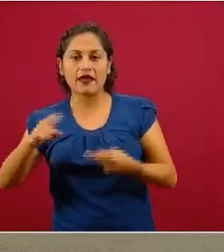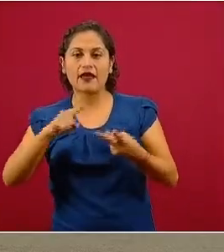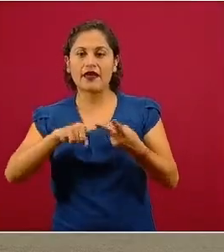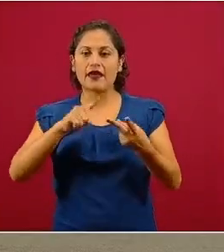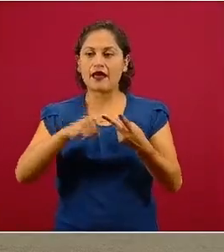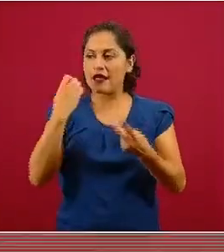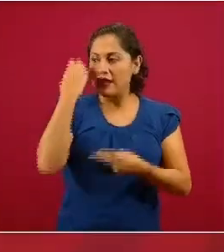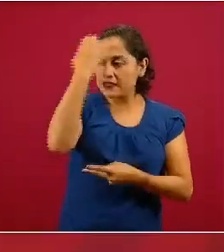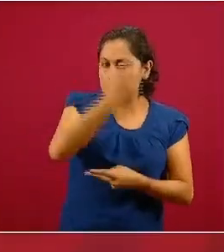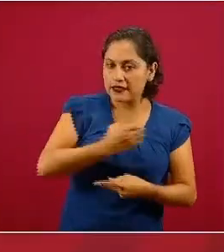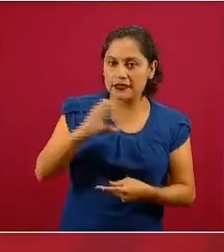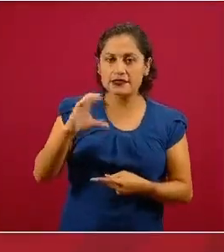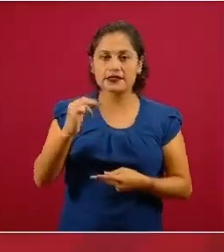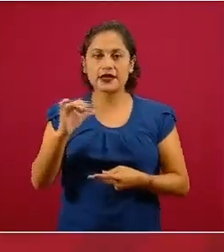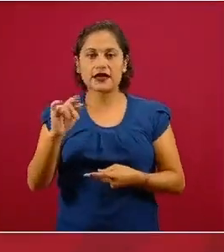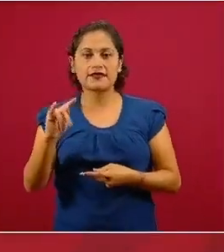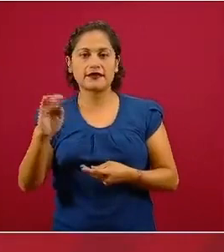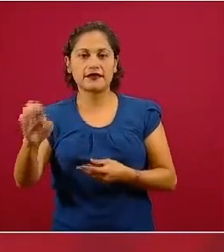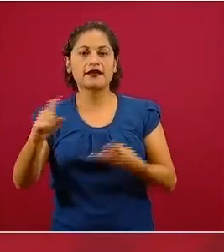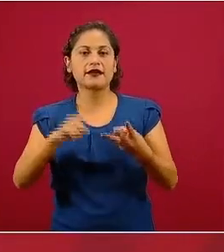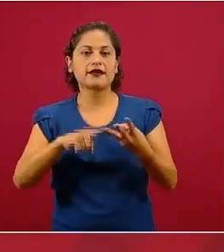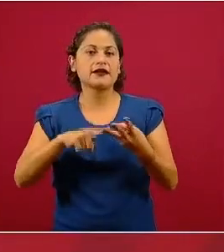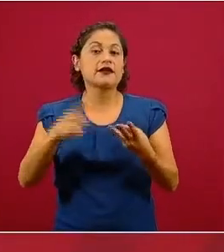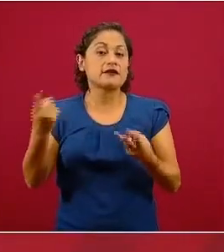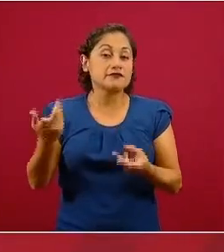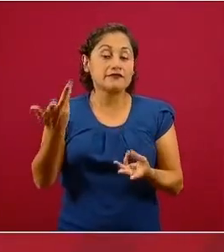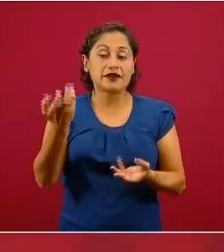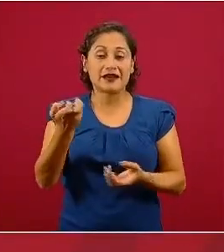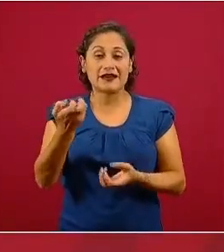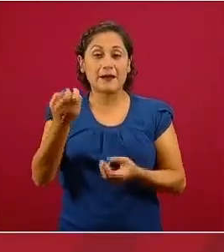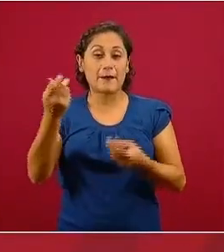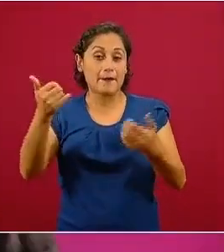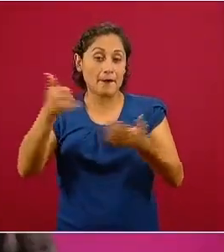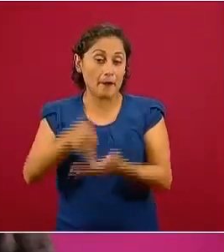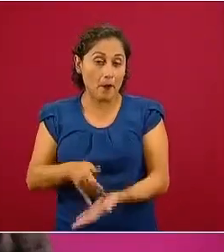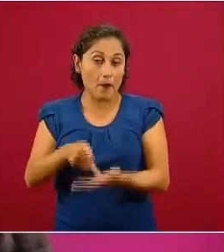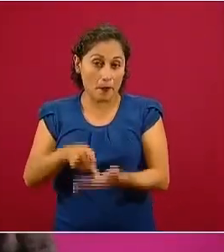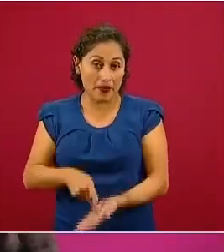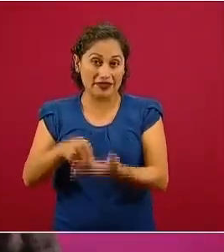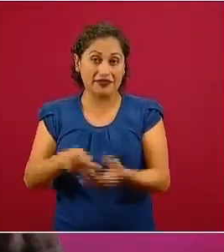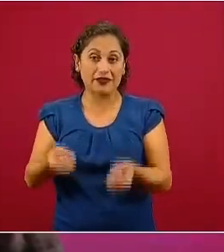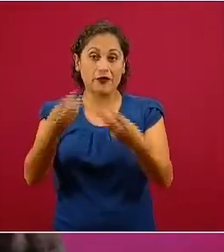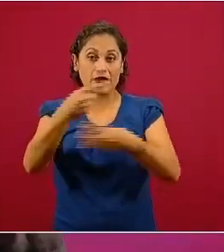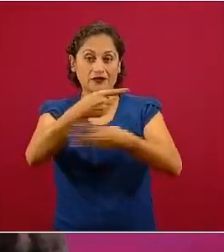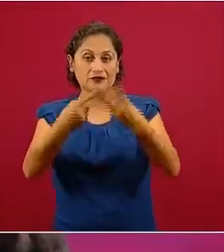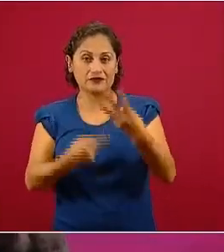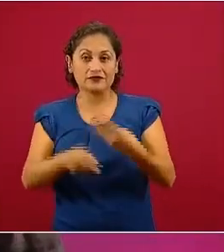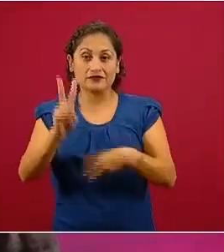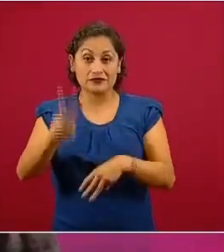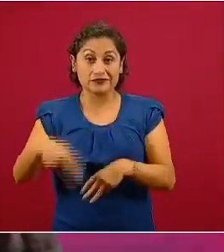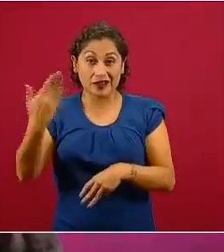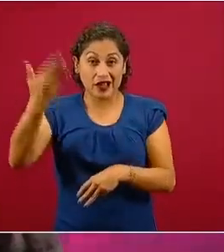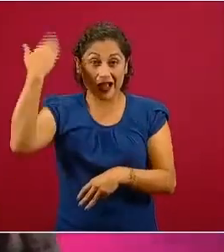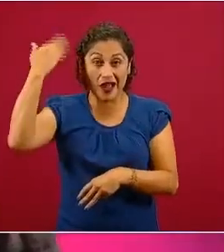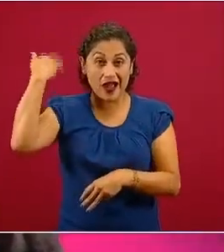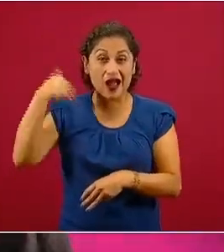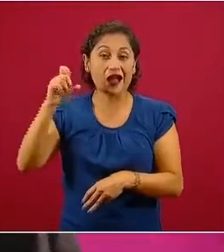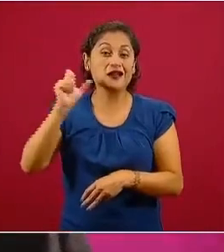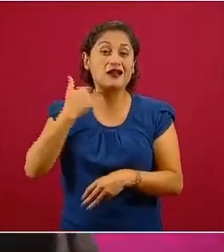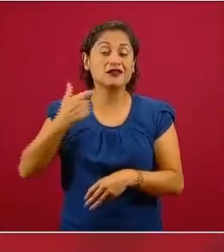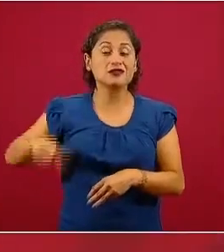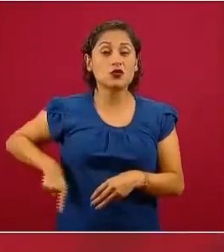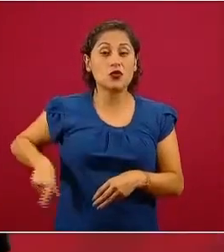invirtieron millones de pesos en esto. Es por cierto muy oscura la cantidad de dinero que se invirtió y cómo se